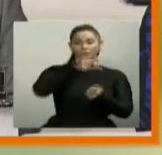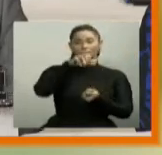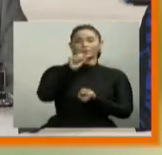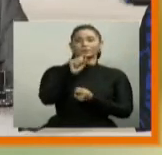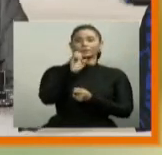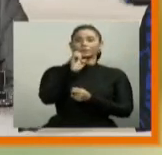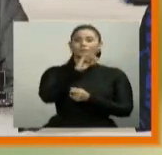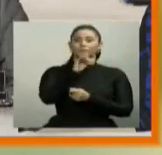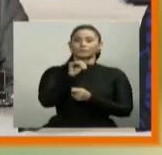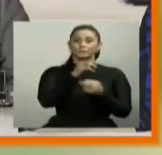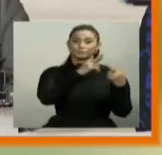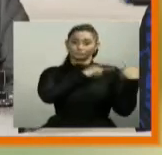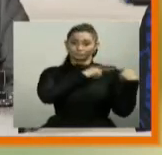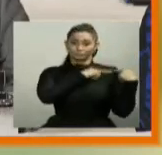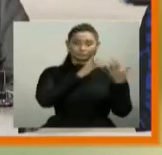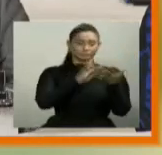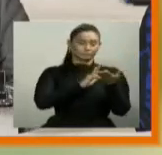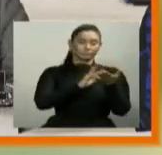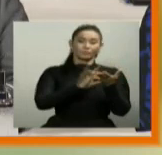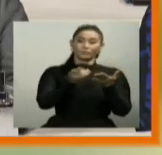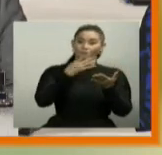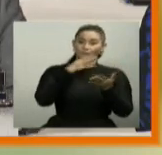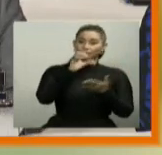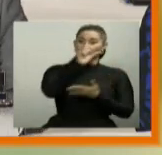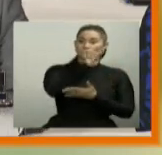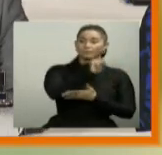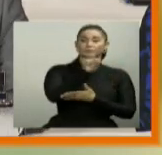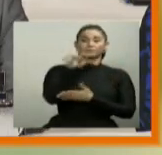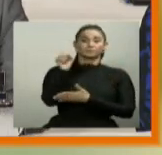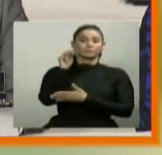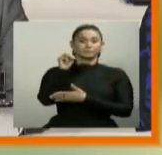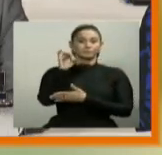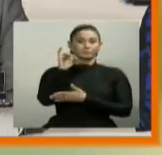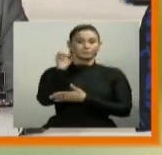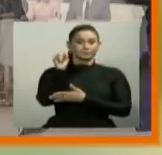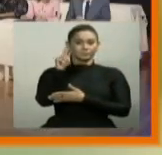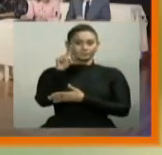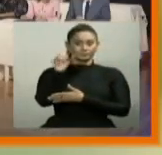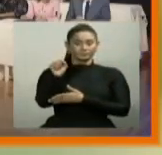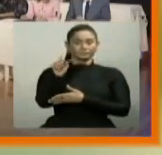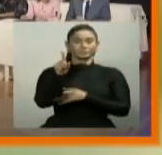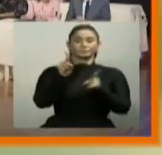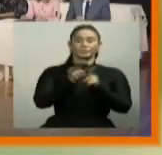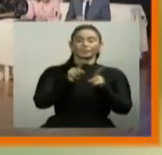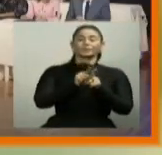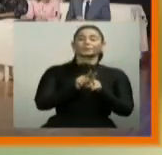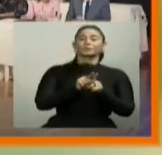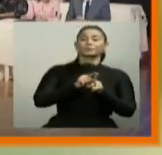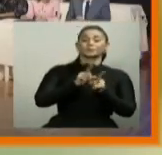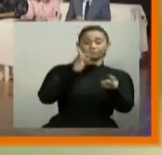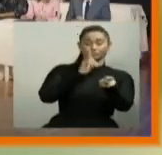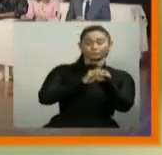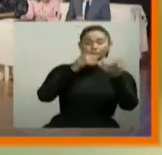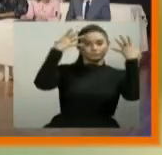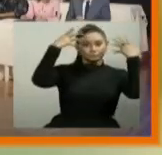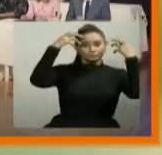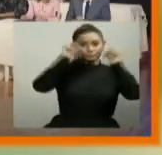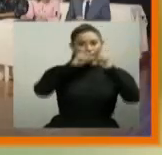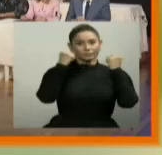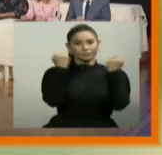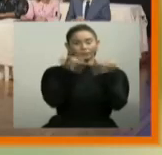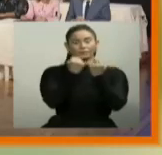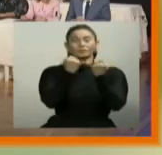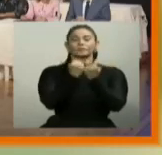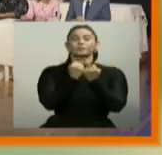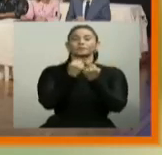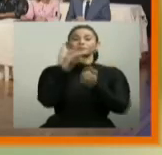de Salubristas, la presidenta de la Asociación Dominicana de Infectología, el asesor del Poder Ejecutivo y director de SEDIMAT. Ahí estaba la presidenta